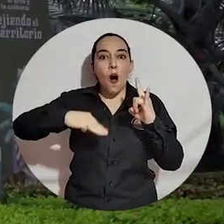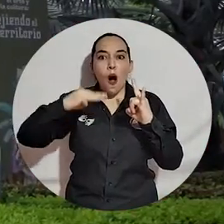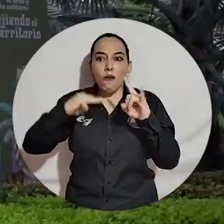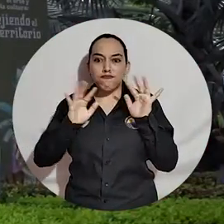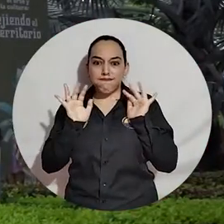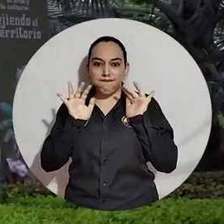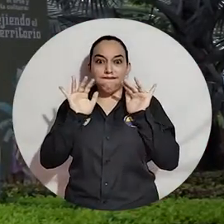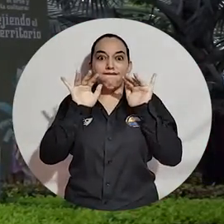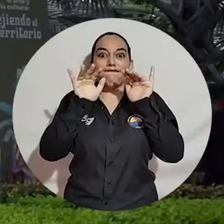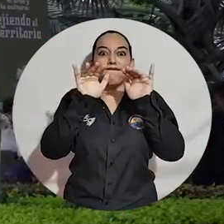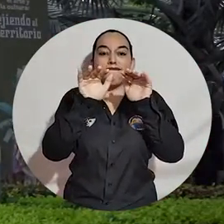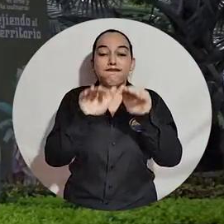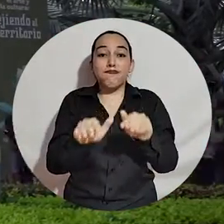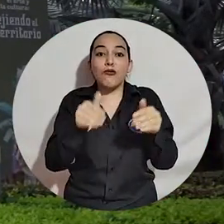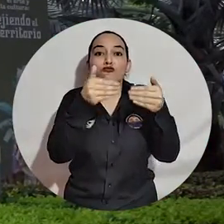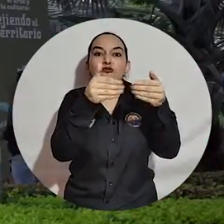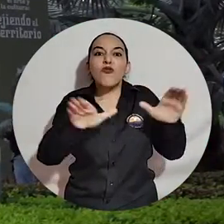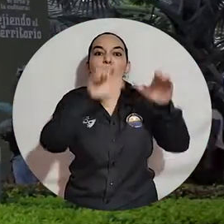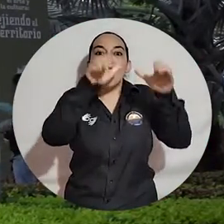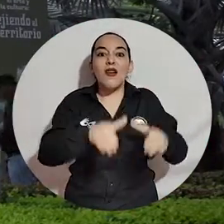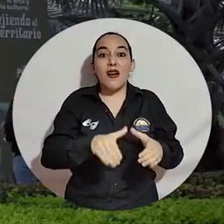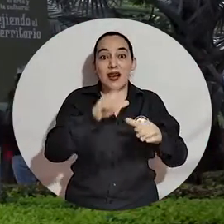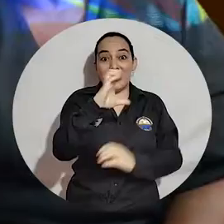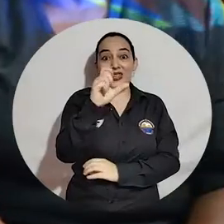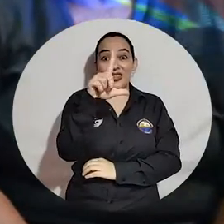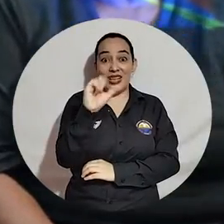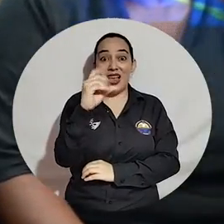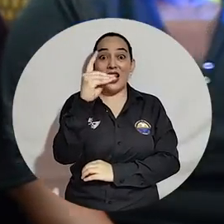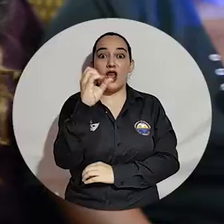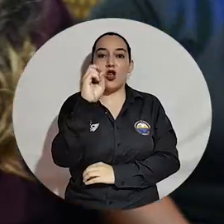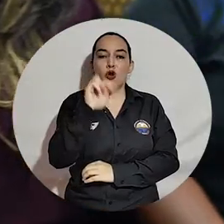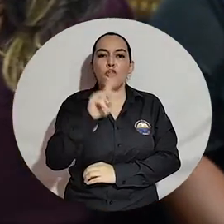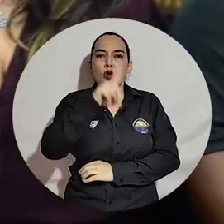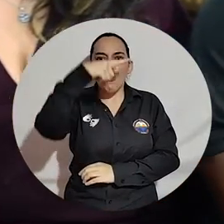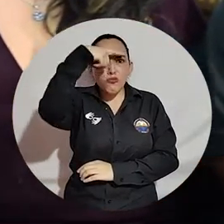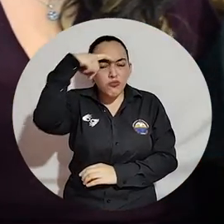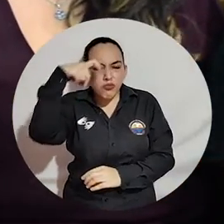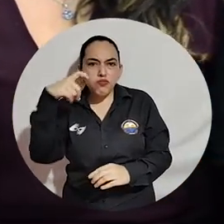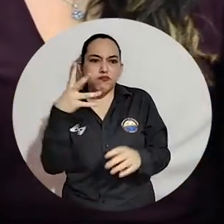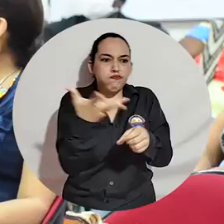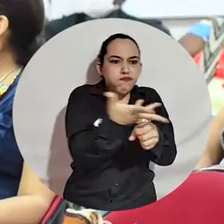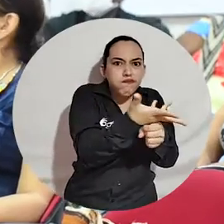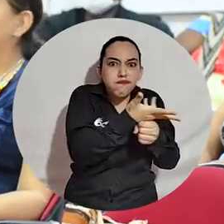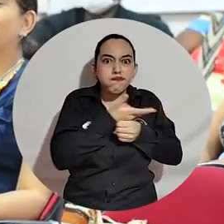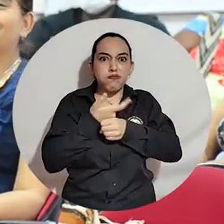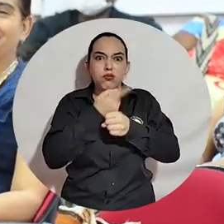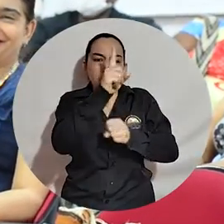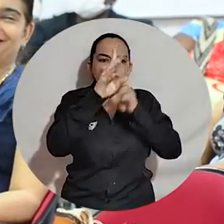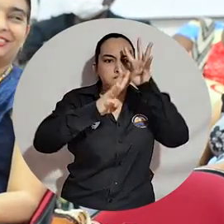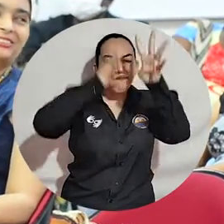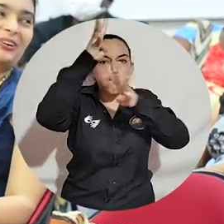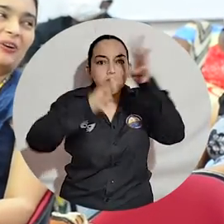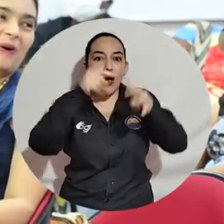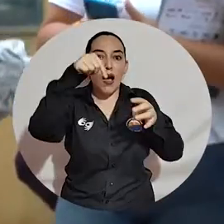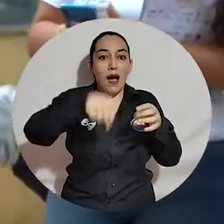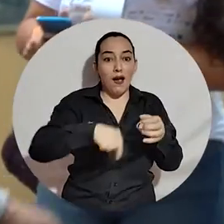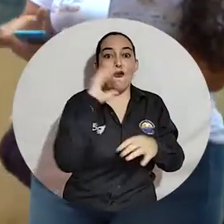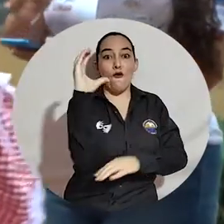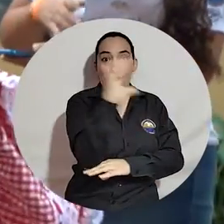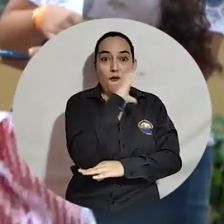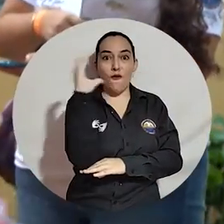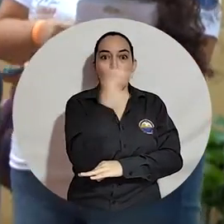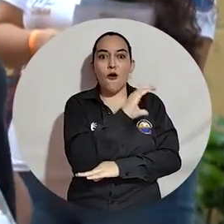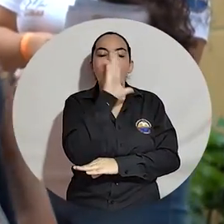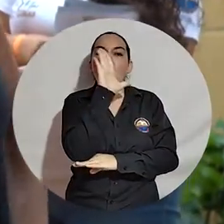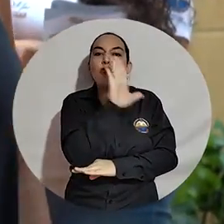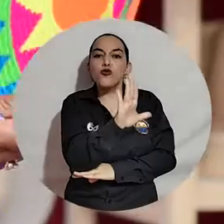La Universidad del Magdalena fue epicentro de la Cátedra Abierta Rafael Celedón, Acciones de la Ley de Oficios Artísticos e Industrias Creativas y